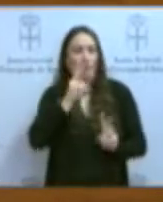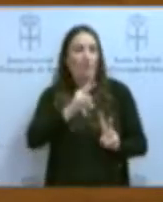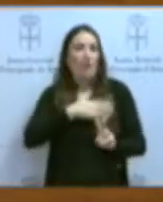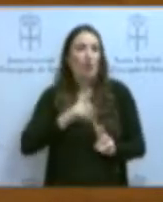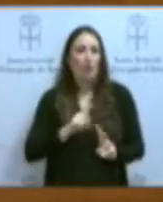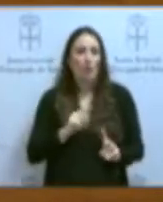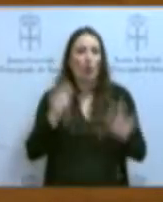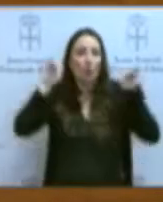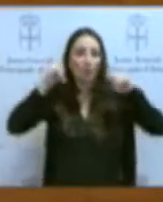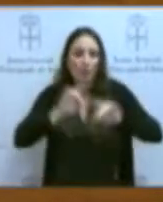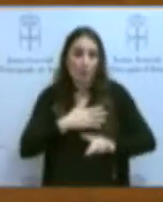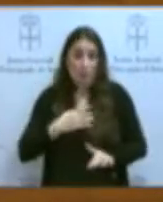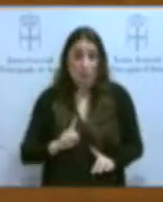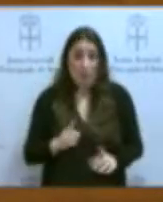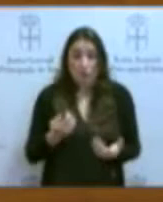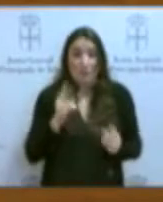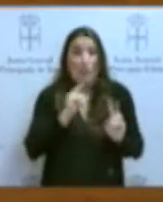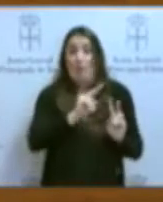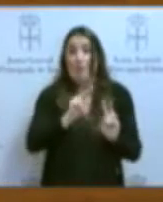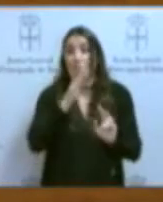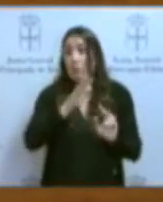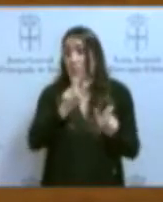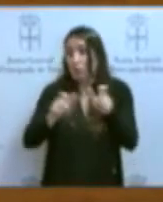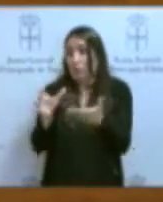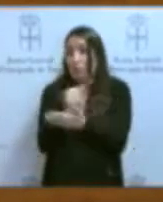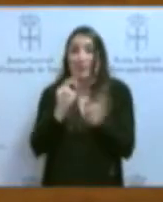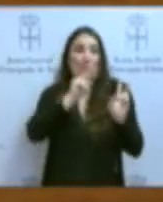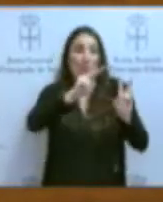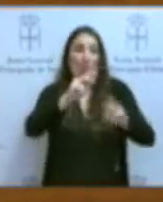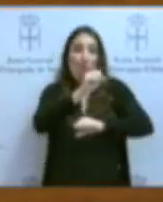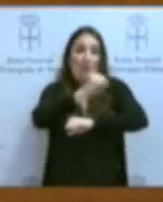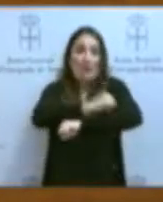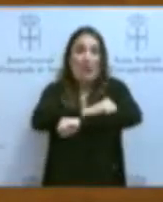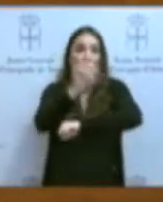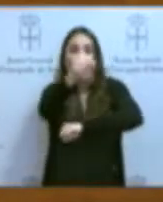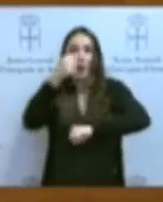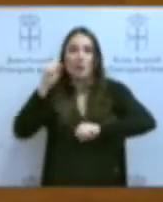vecino o vecina puede ver cuando abre su ventana.